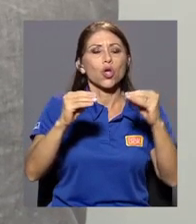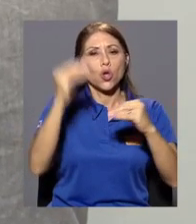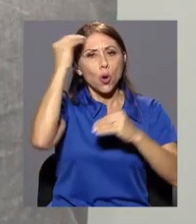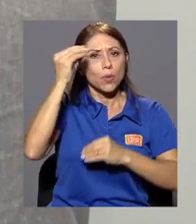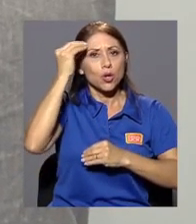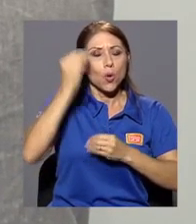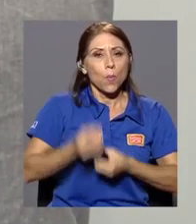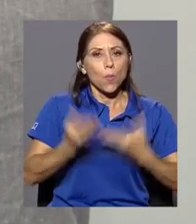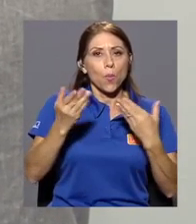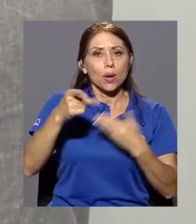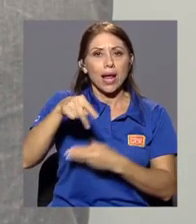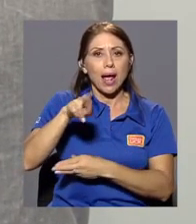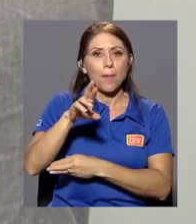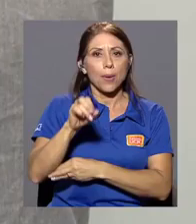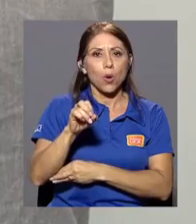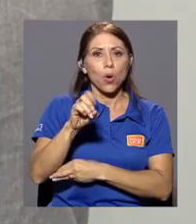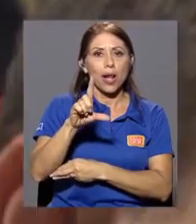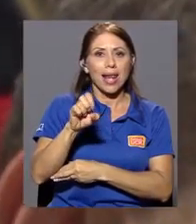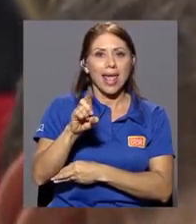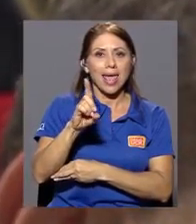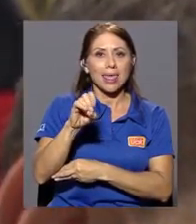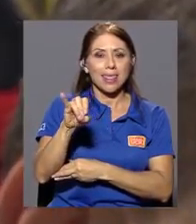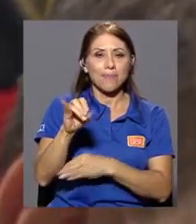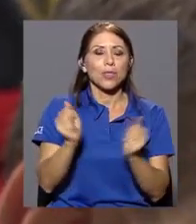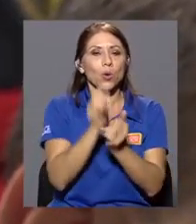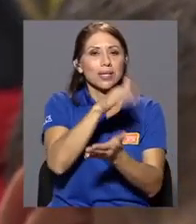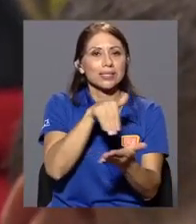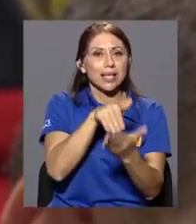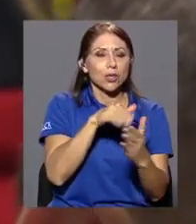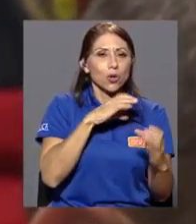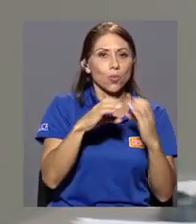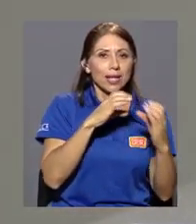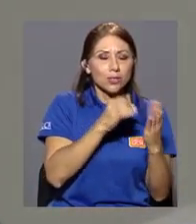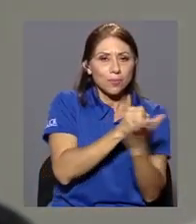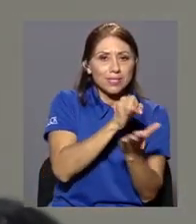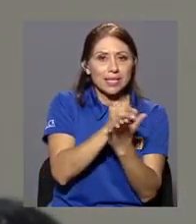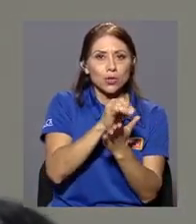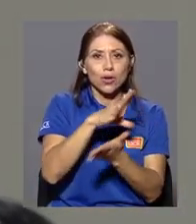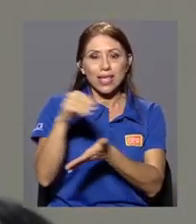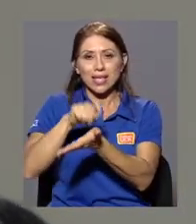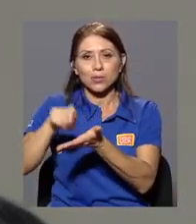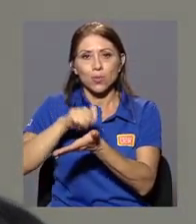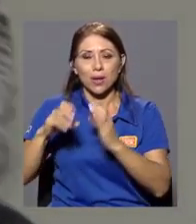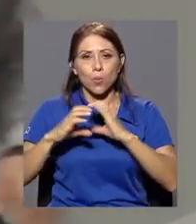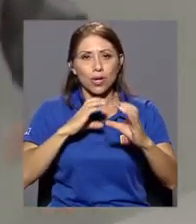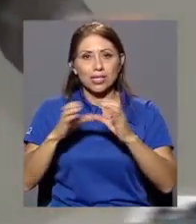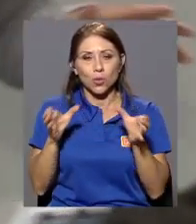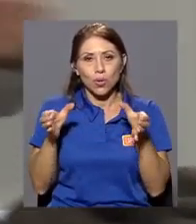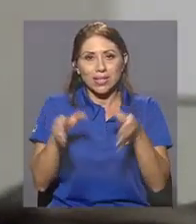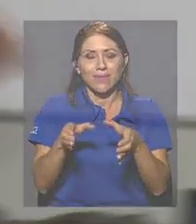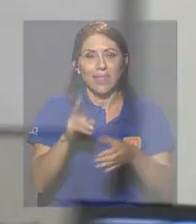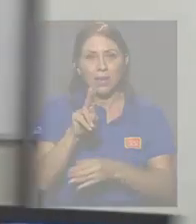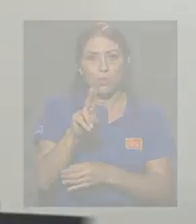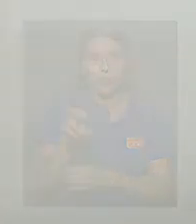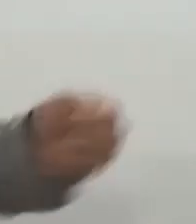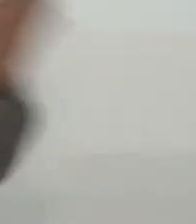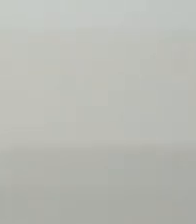en colaboración con el Centro de Investigación en Comunicación y la Escuela de Ciencias de la Comunicación Colectiva de la UCR.